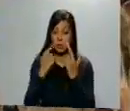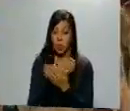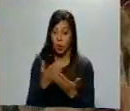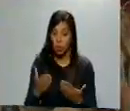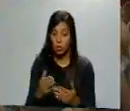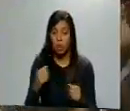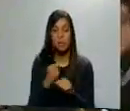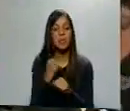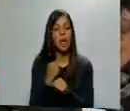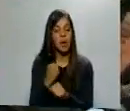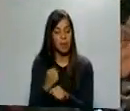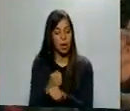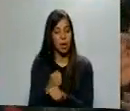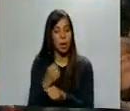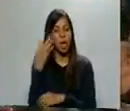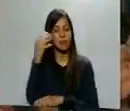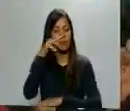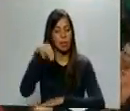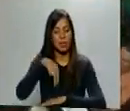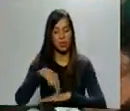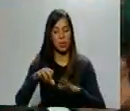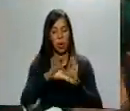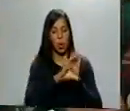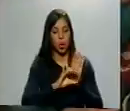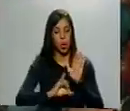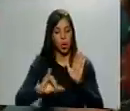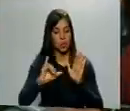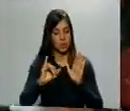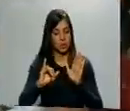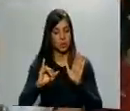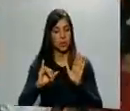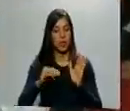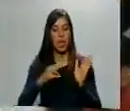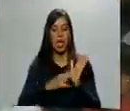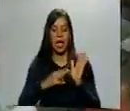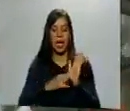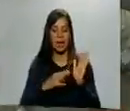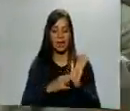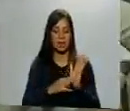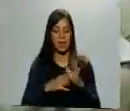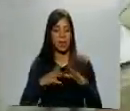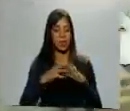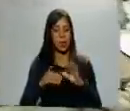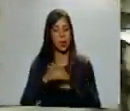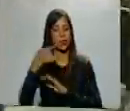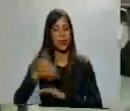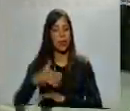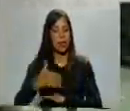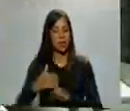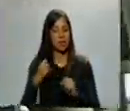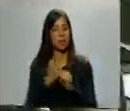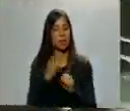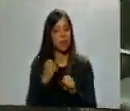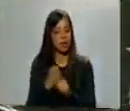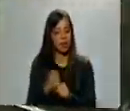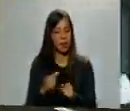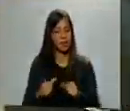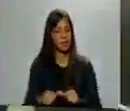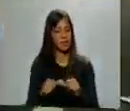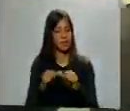trabajadores y trabajadoras, que la Asamblea Nacional Constituyente va a garantizar todos los derechos laborales y la